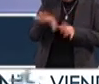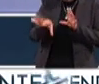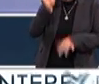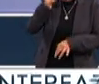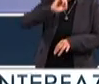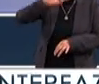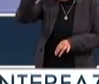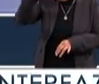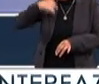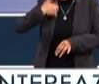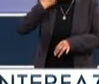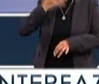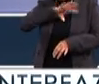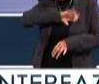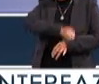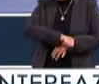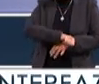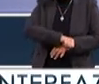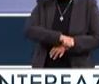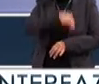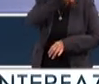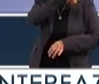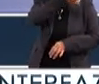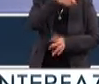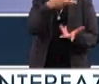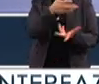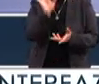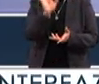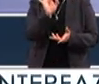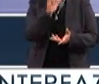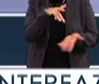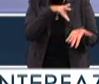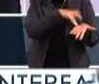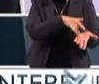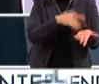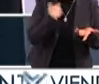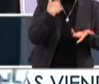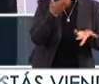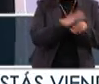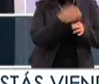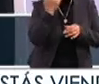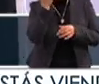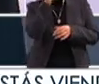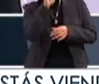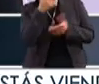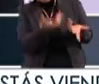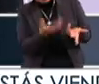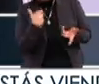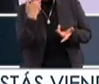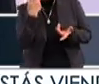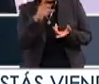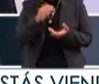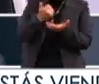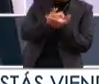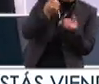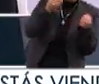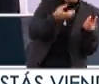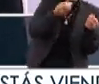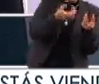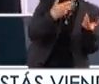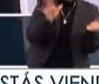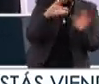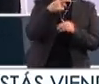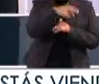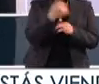profesional de elección académica si no se apoya de alguna forma o se encuentra el